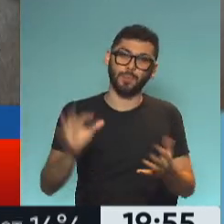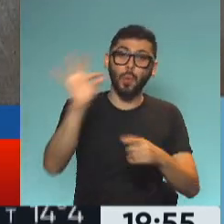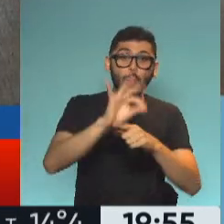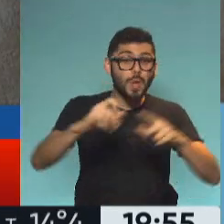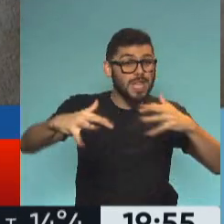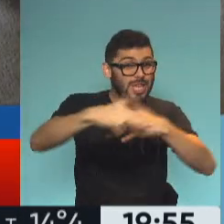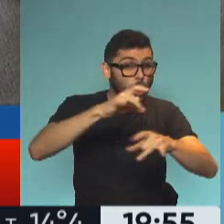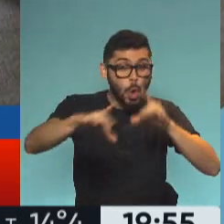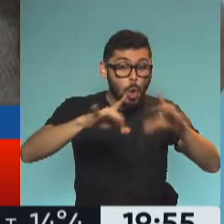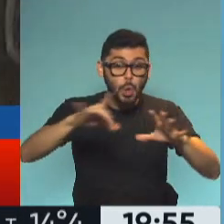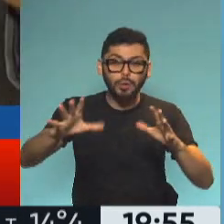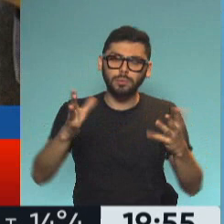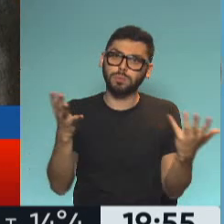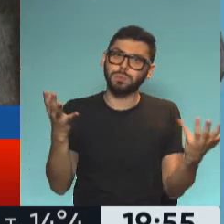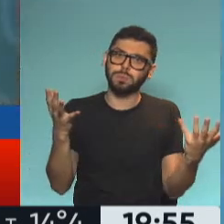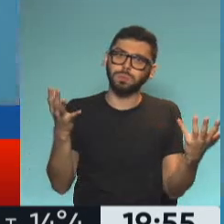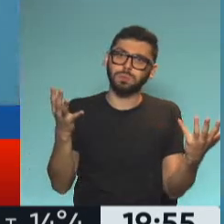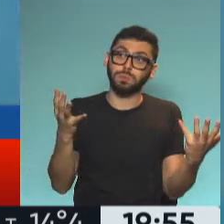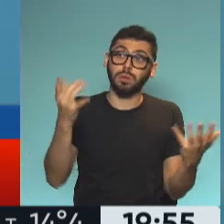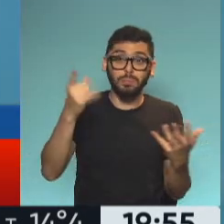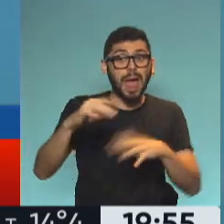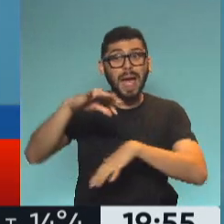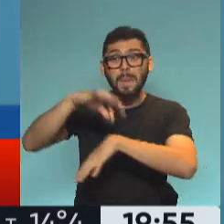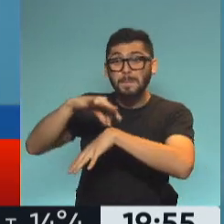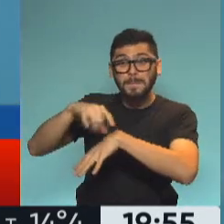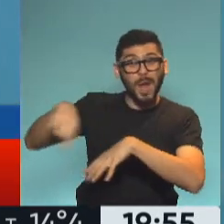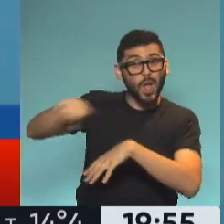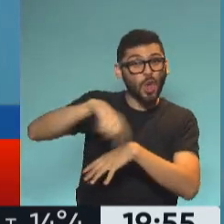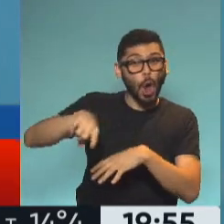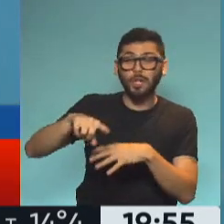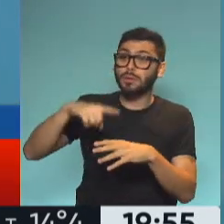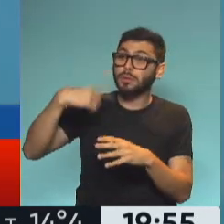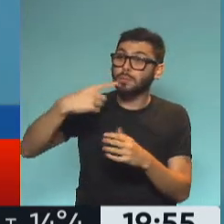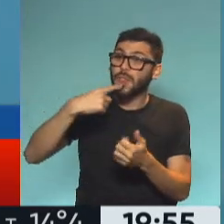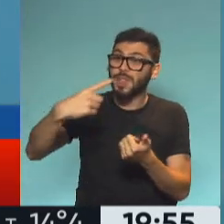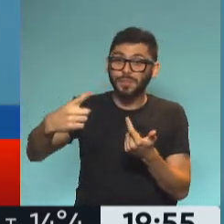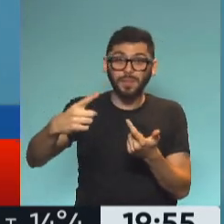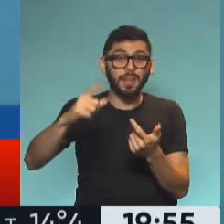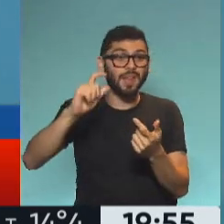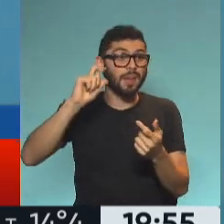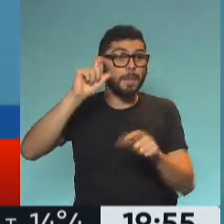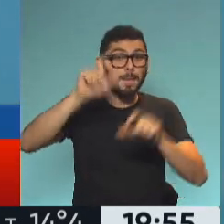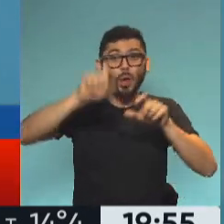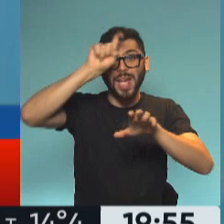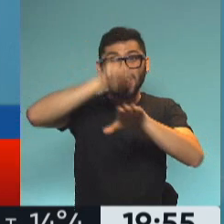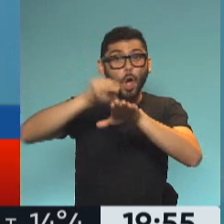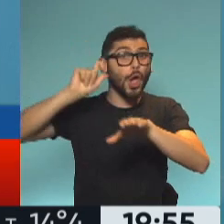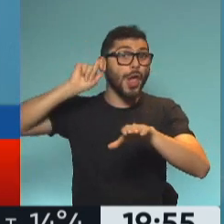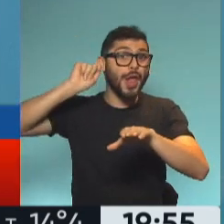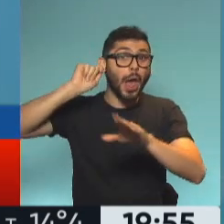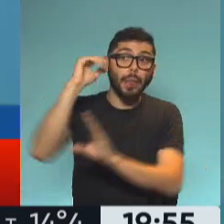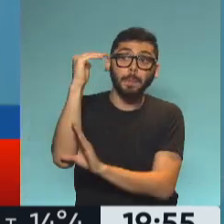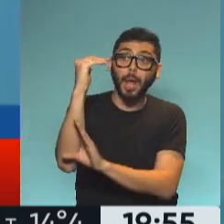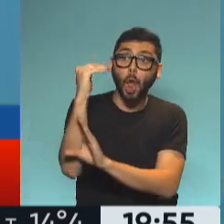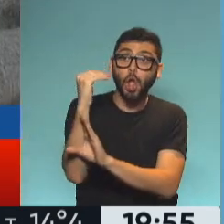comunitaria, lo que plantean permanentemente los médicos y las médicas sobre cómo baja la edad de aquellos que están internados, es para ser